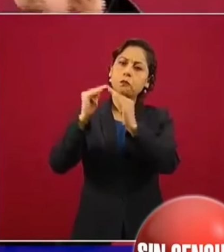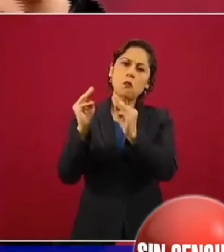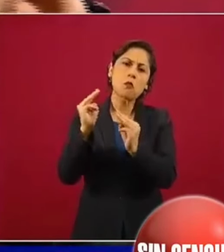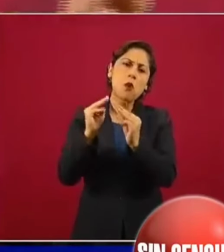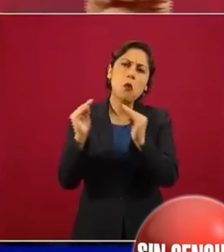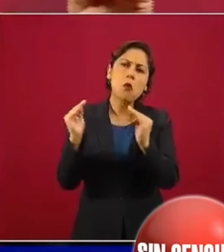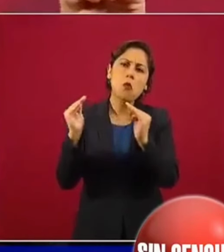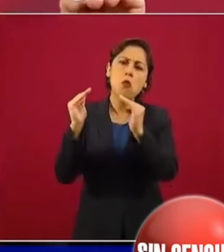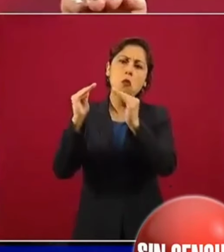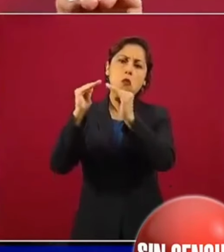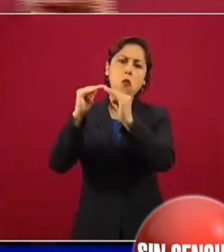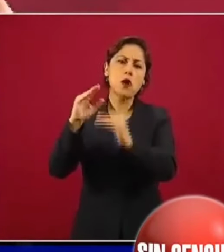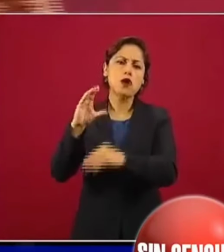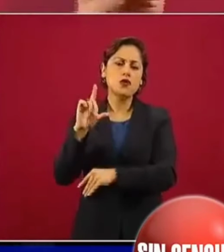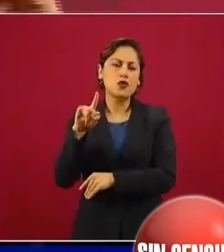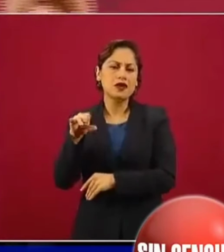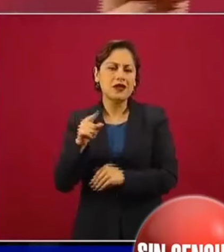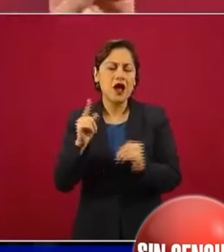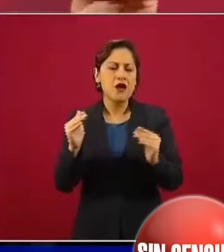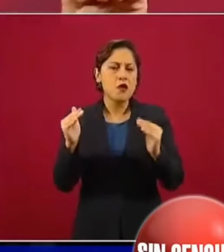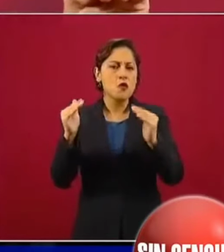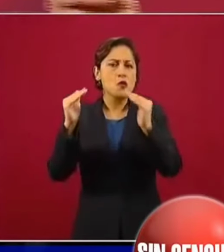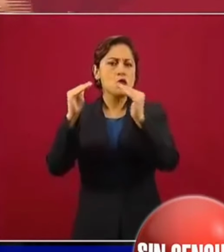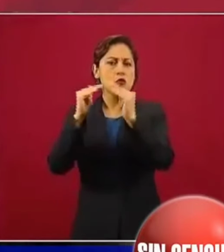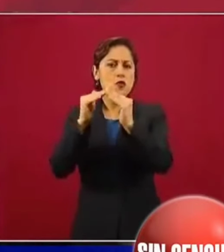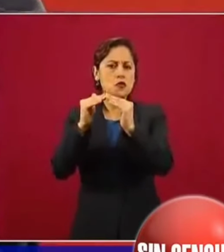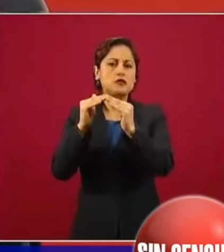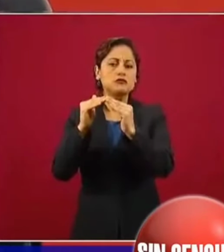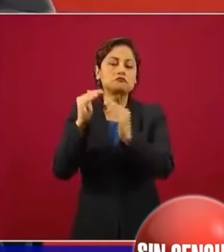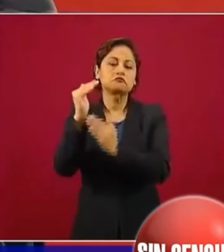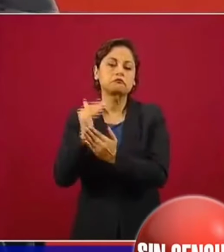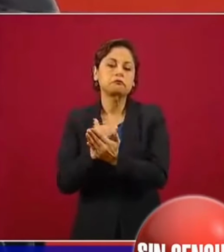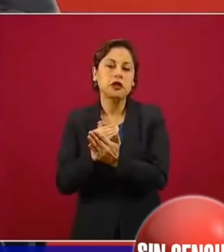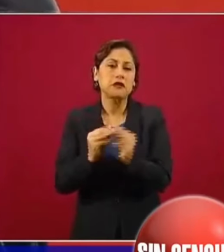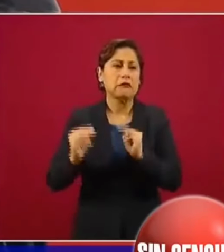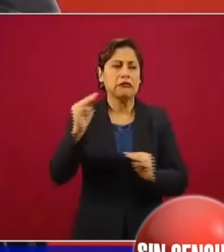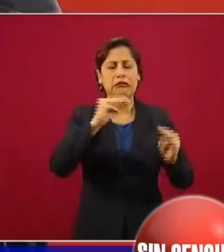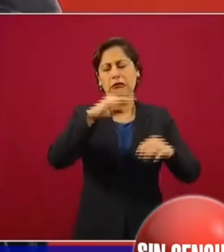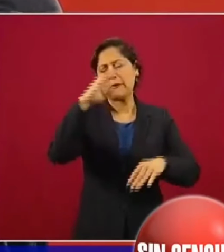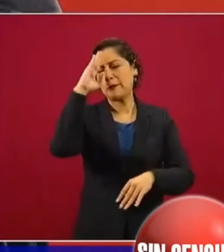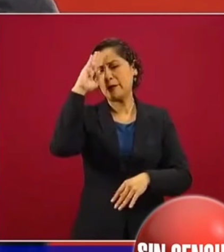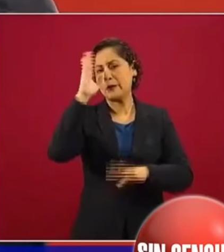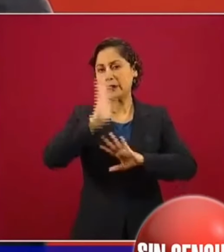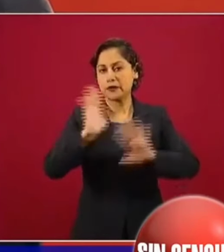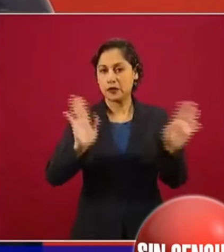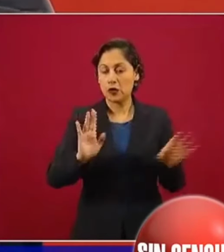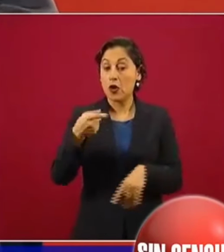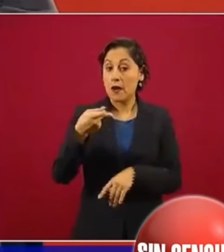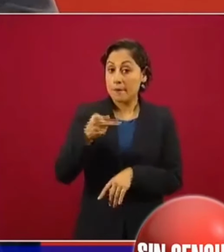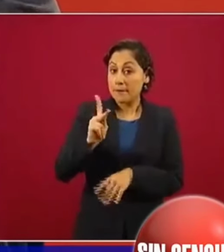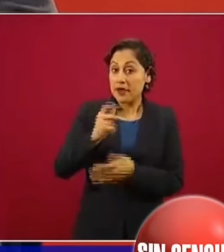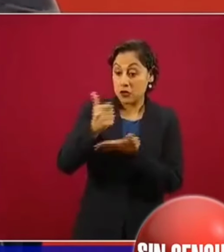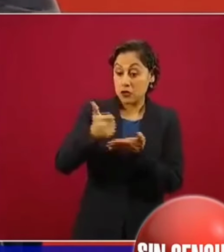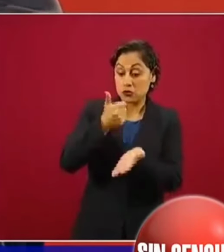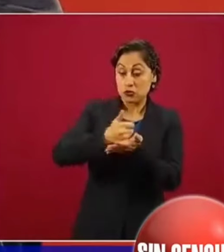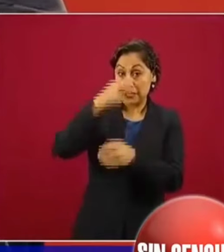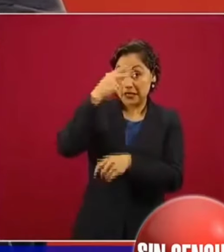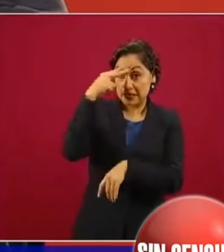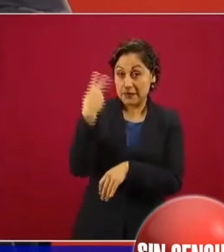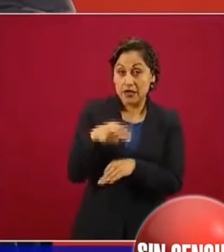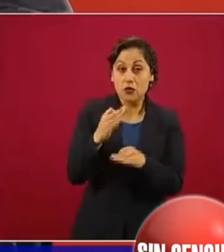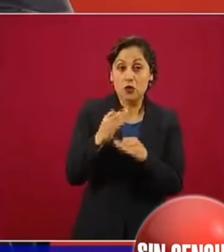y no hemos llegado al punto máximo, excepto en la Ciudad de México, el Valle de México, que estamos en el punto máximo, en